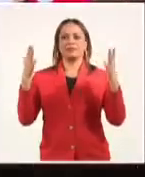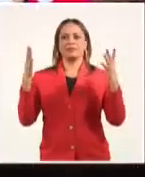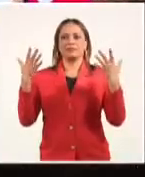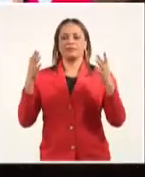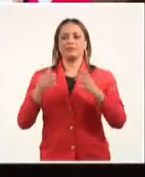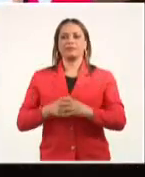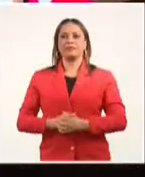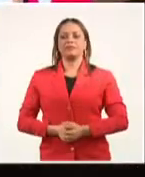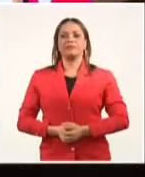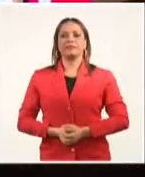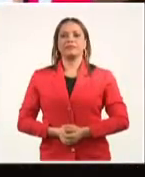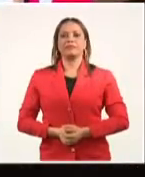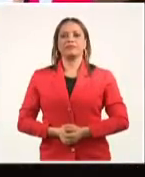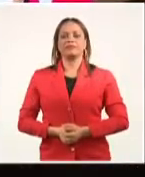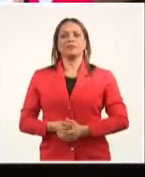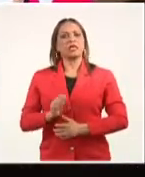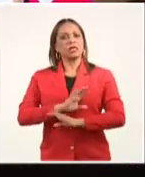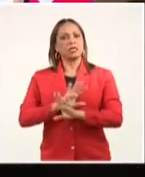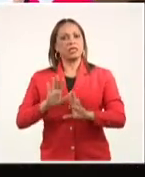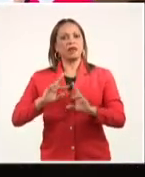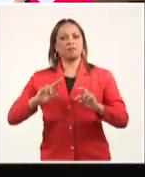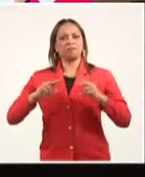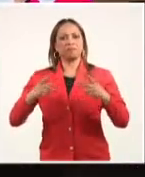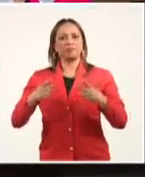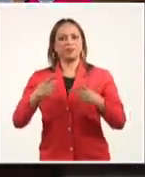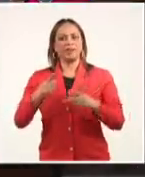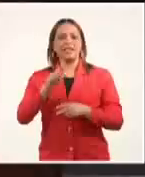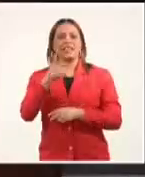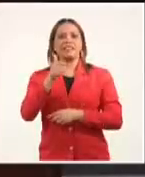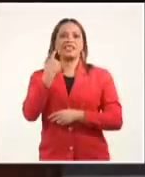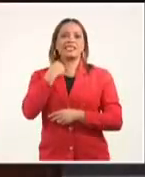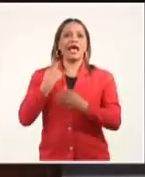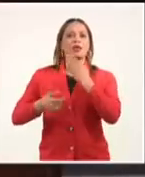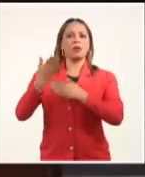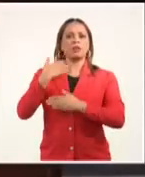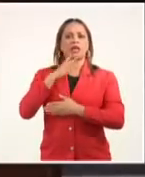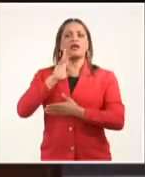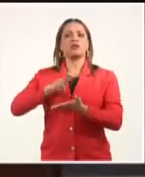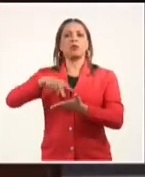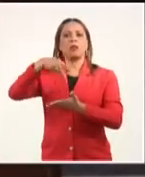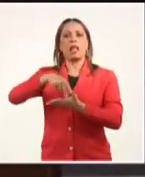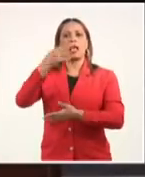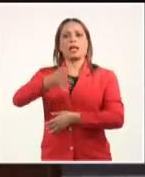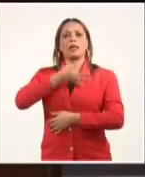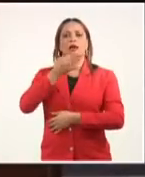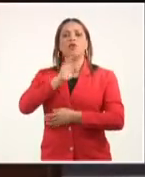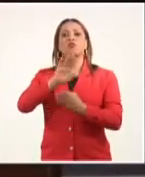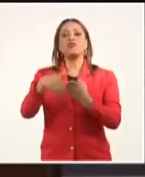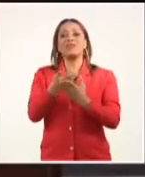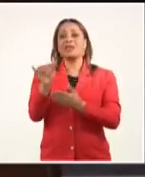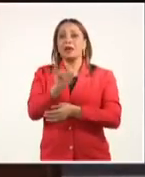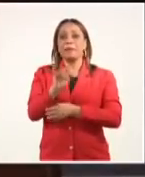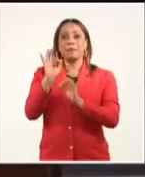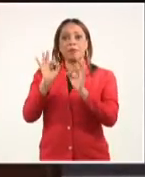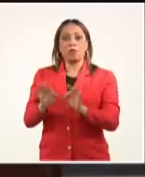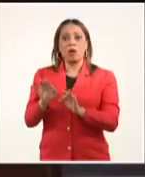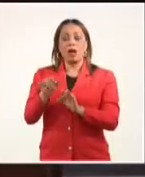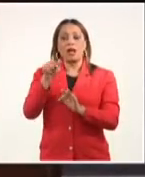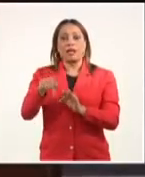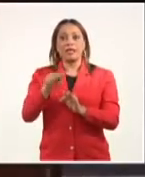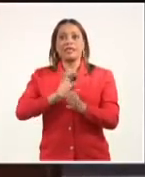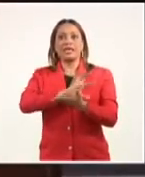Y como ya dije hace una década, un día como hoy, y en este